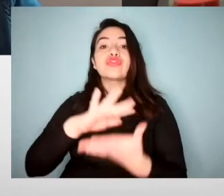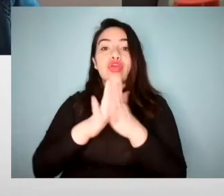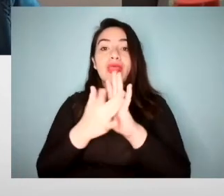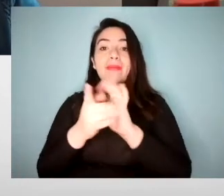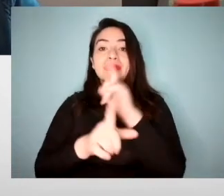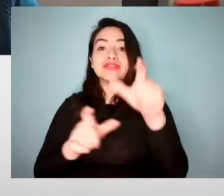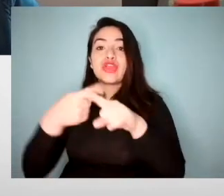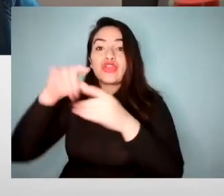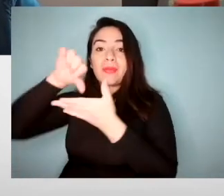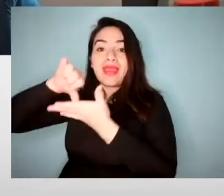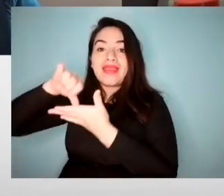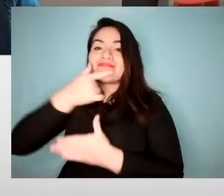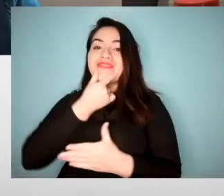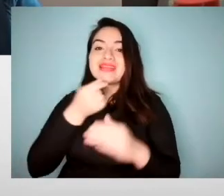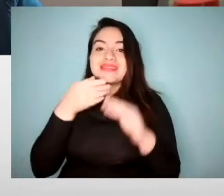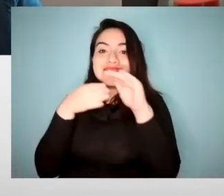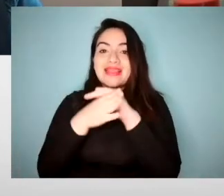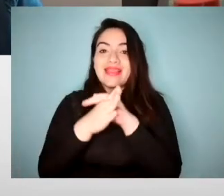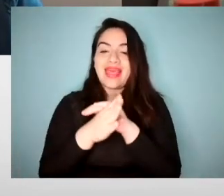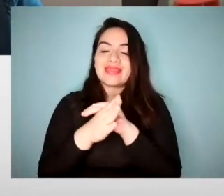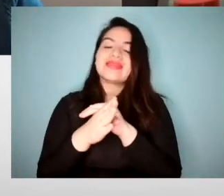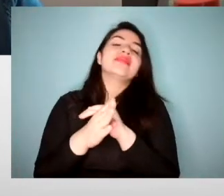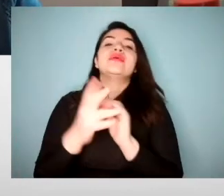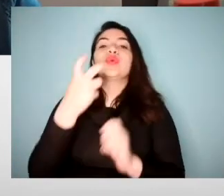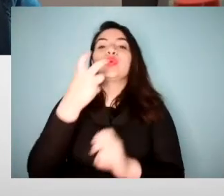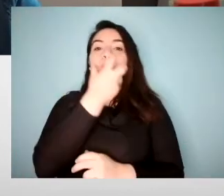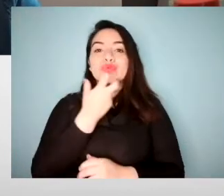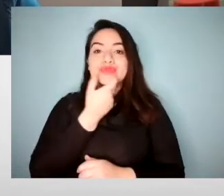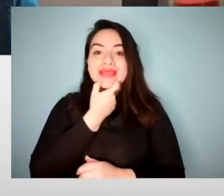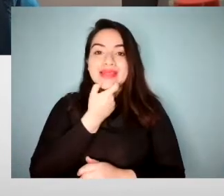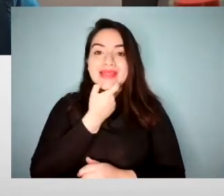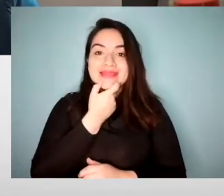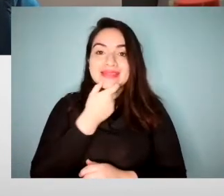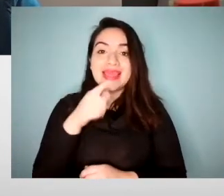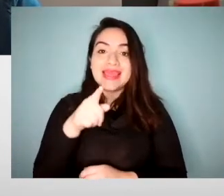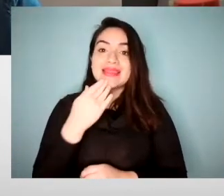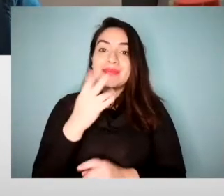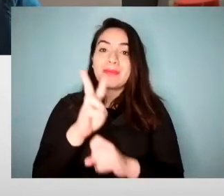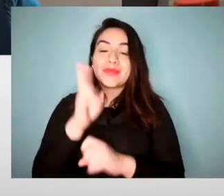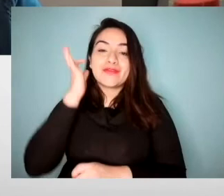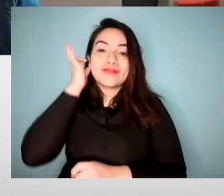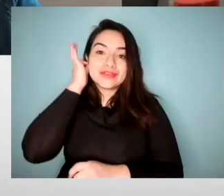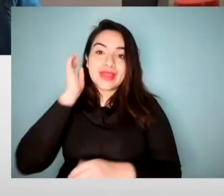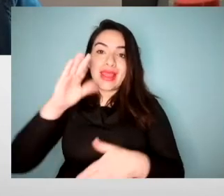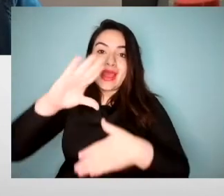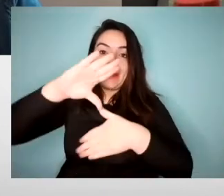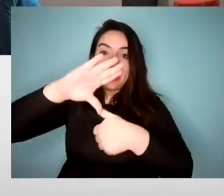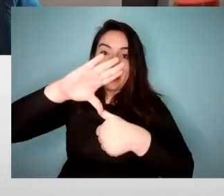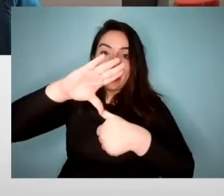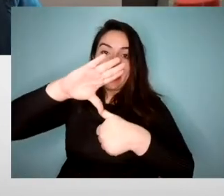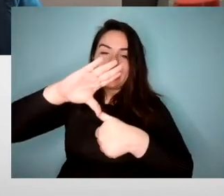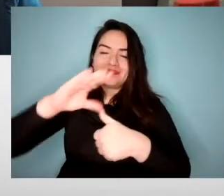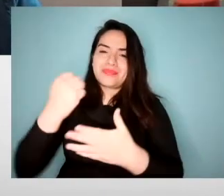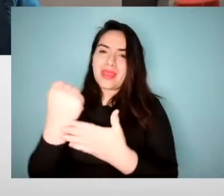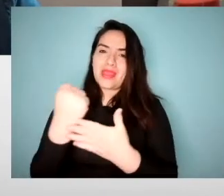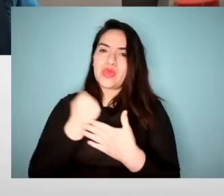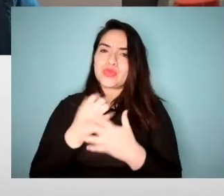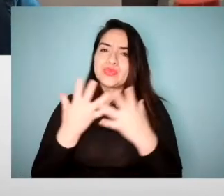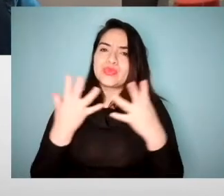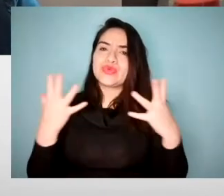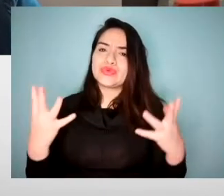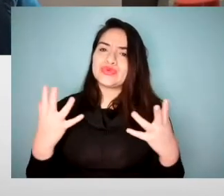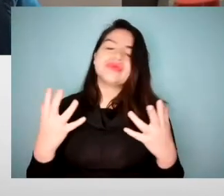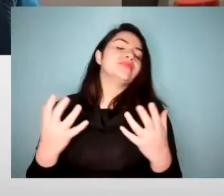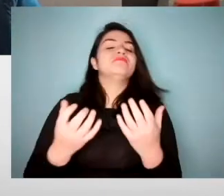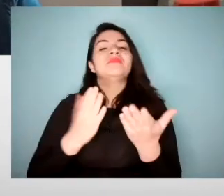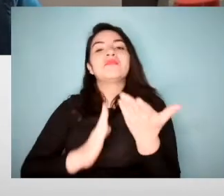de poder hacer cursos de inglés. Y ahí tuve una profesora americana que me ayudó no sé, adquirir más